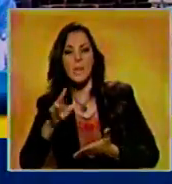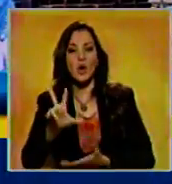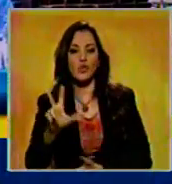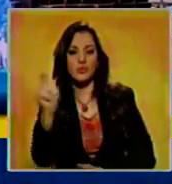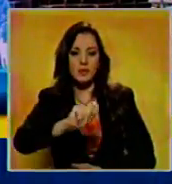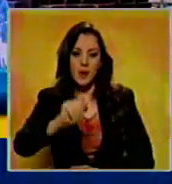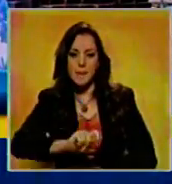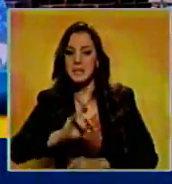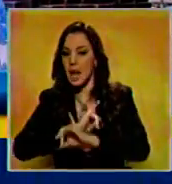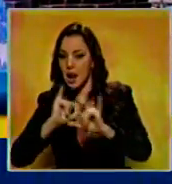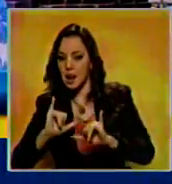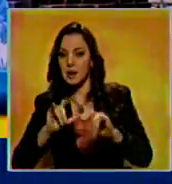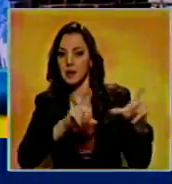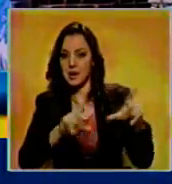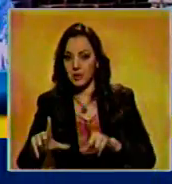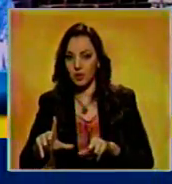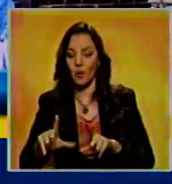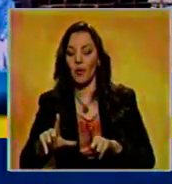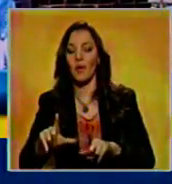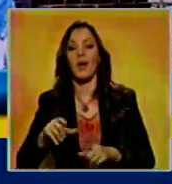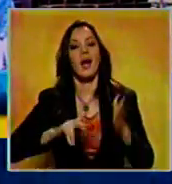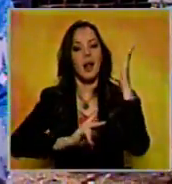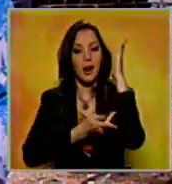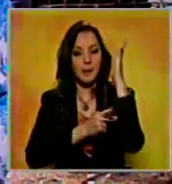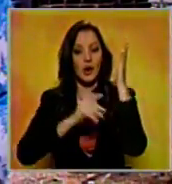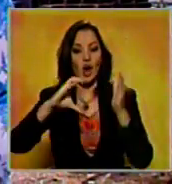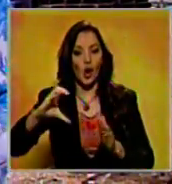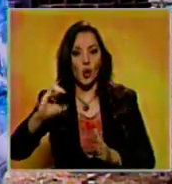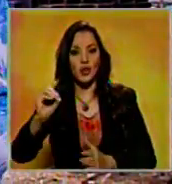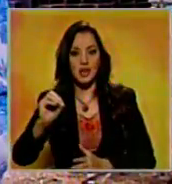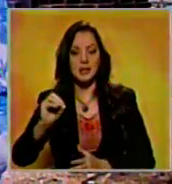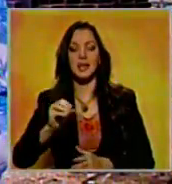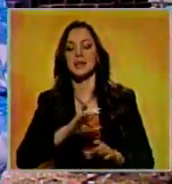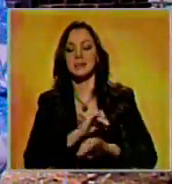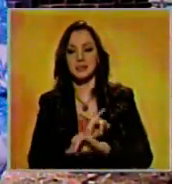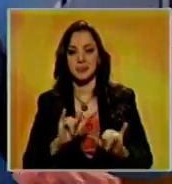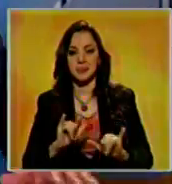de 3 meses. Desde la parroquia San José Cotiza, Zulimar Dudamel, Noticiero Venevisión.